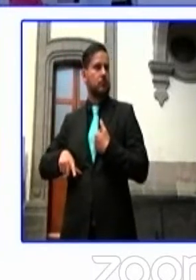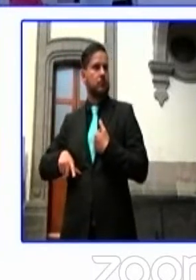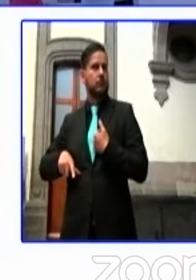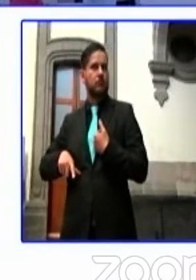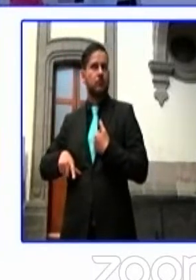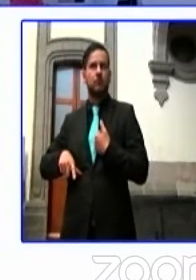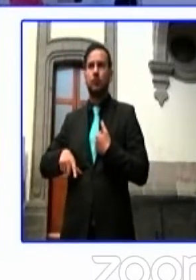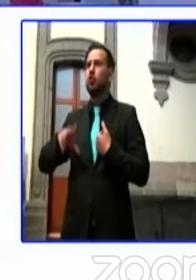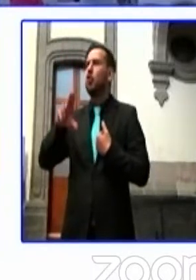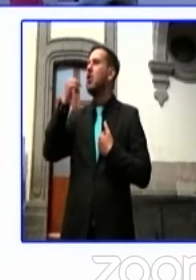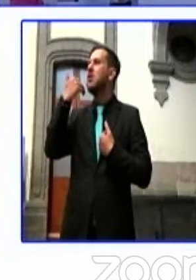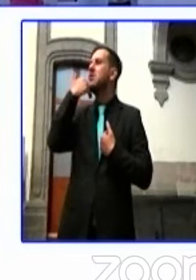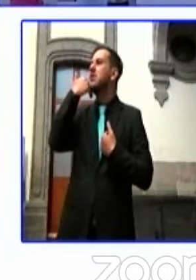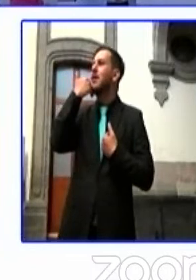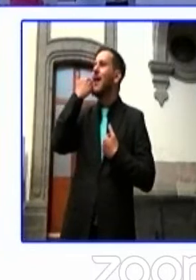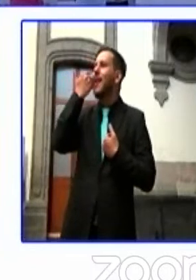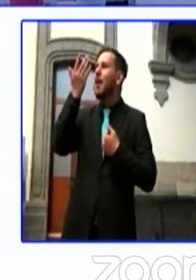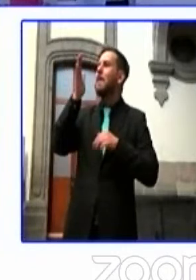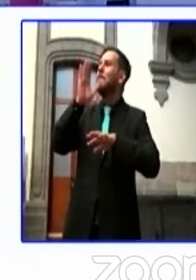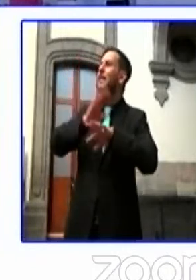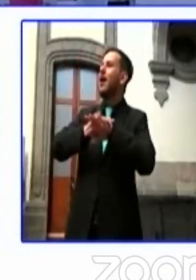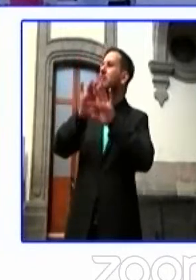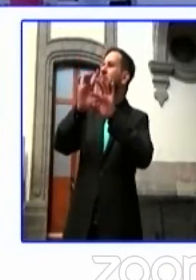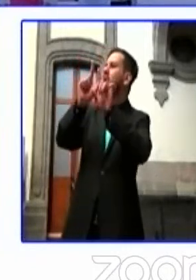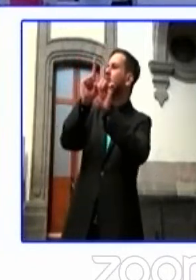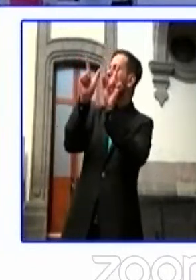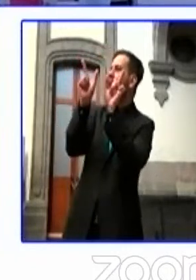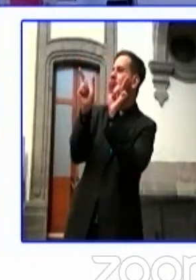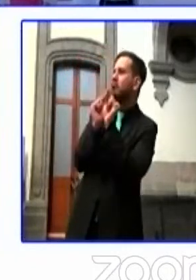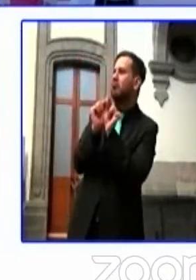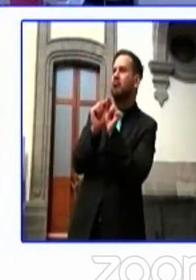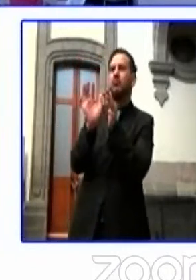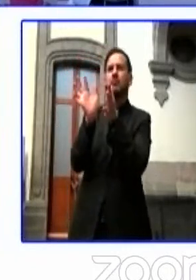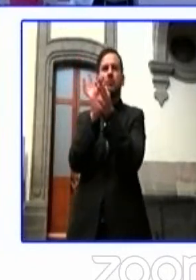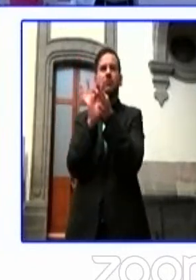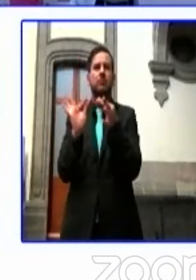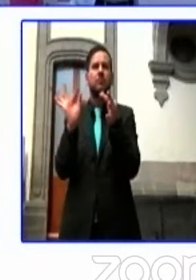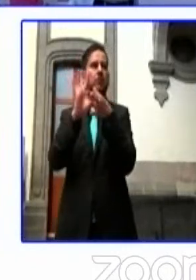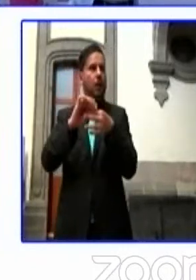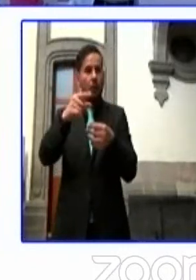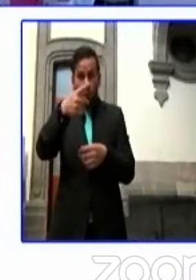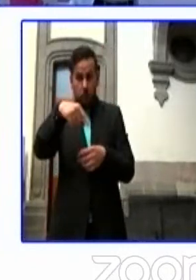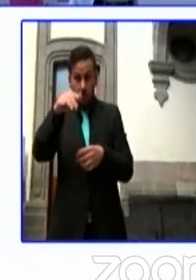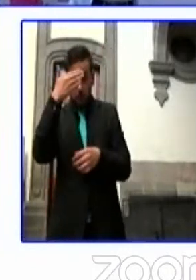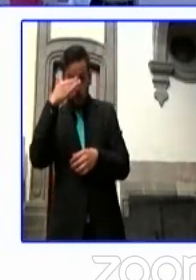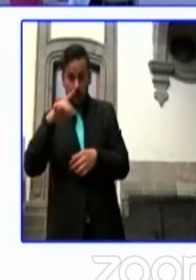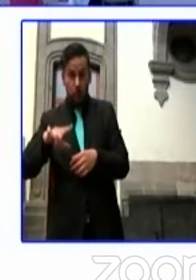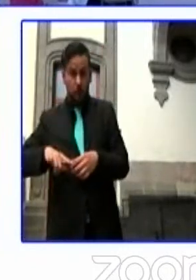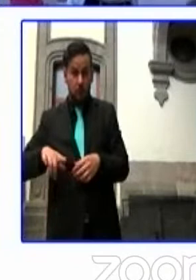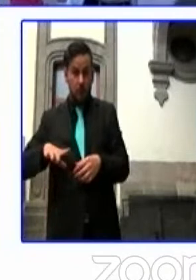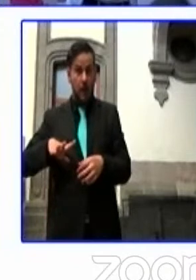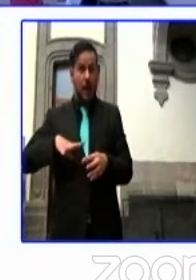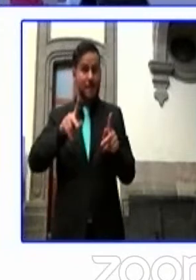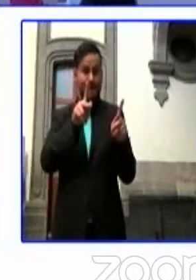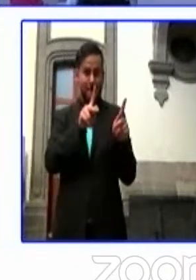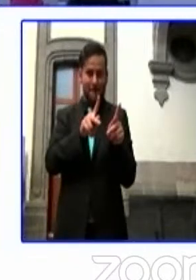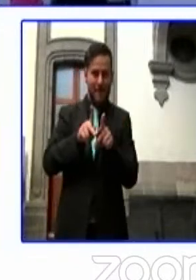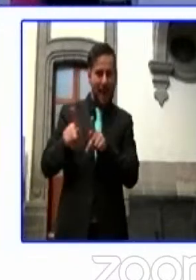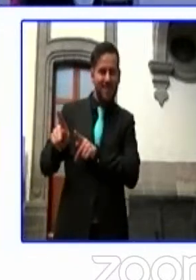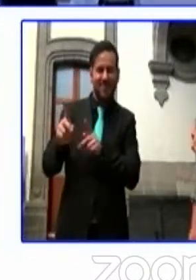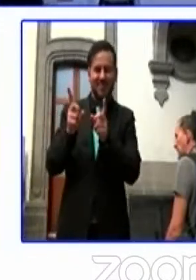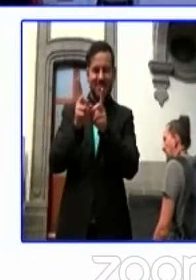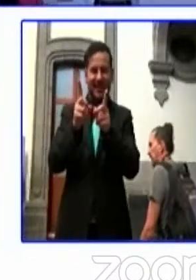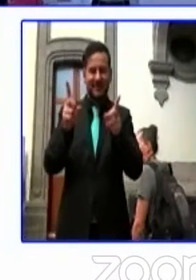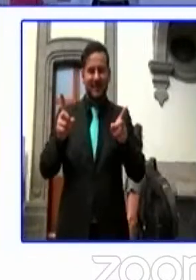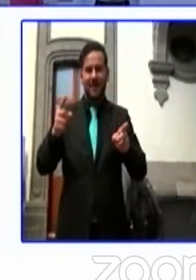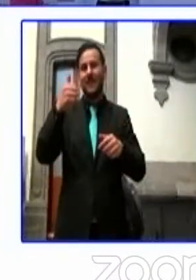más simple, explicado. Ustedes saben que cada gobierno tiene un plan nacional de desarrollo, que